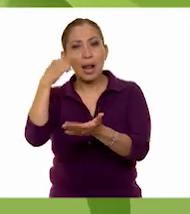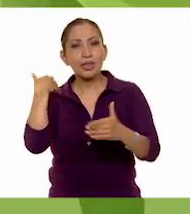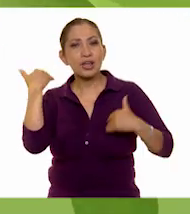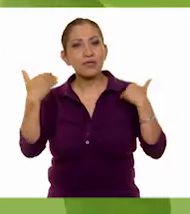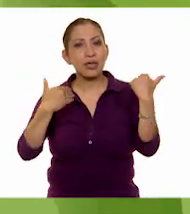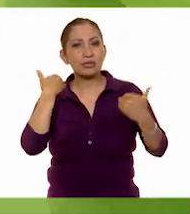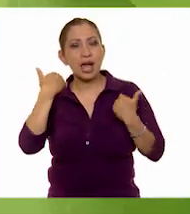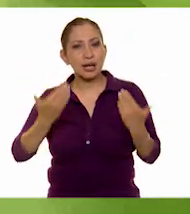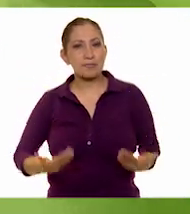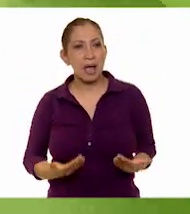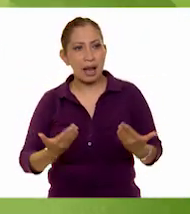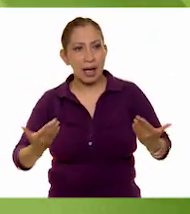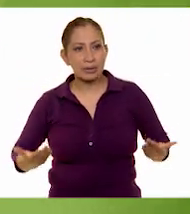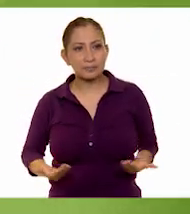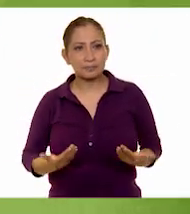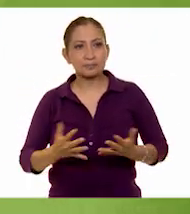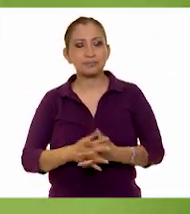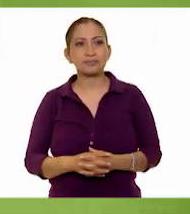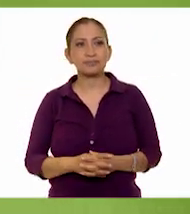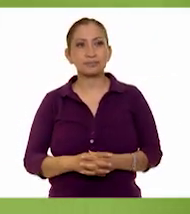y aprender a bailar.